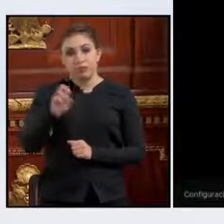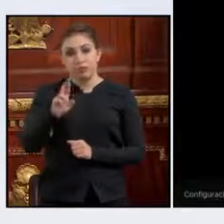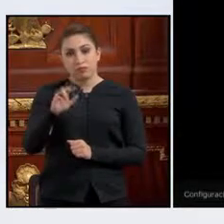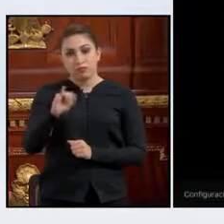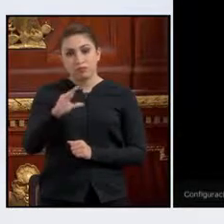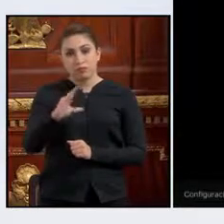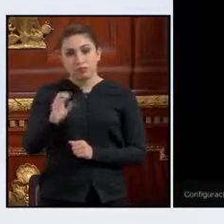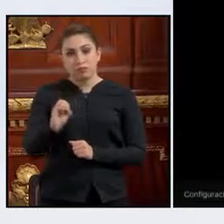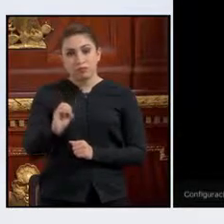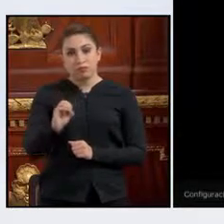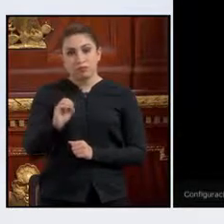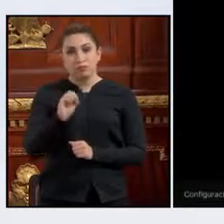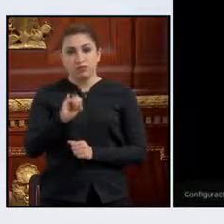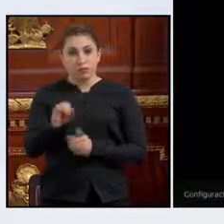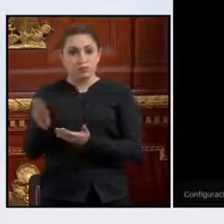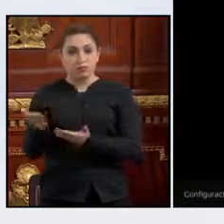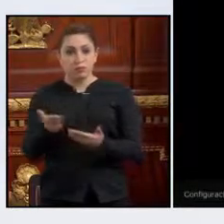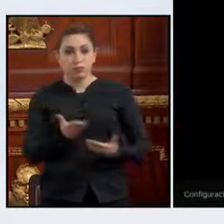Dorin, presente.